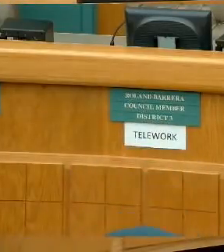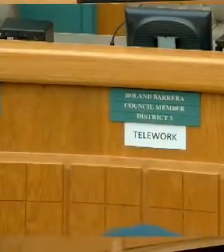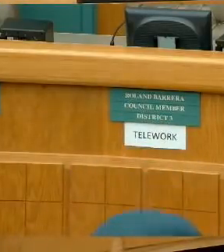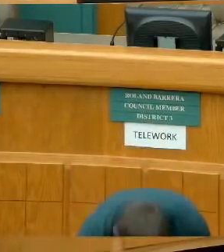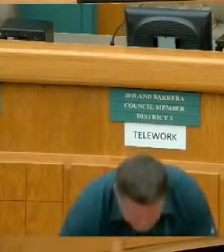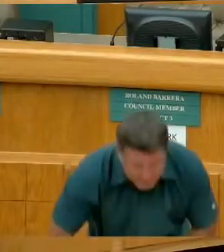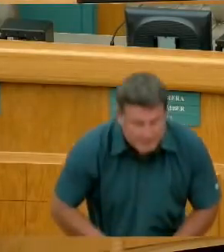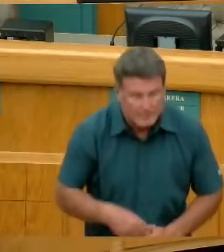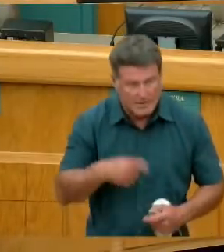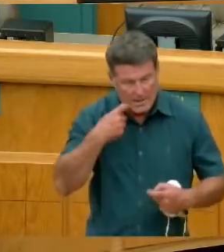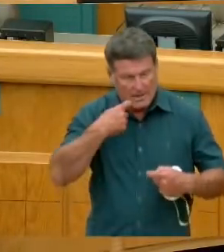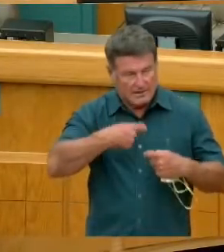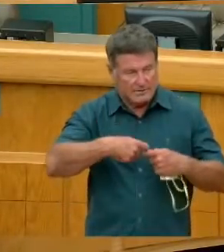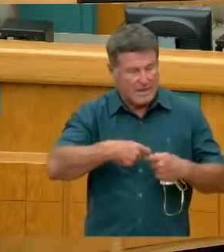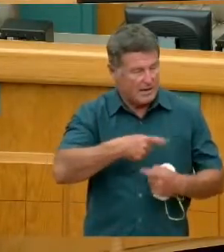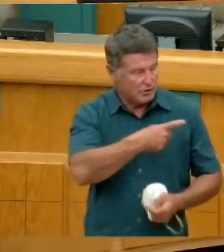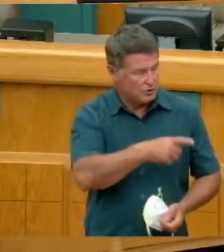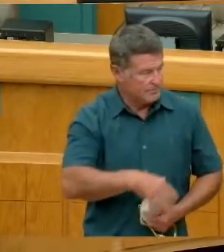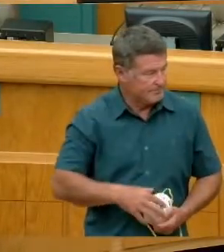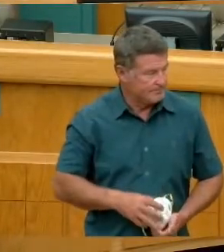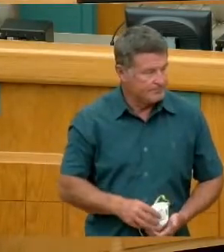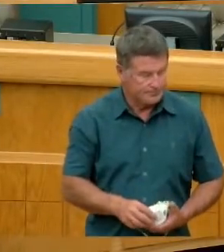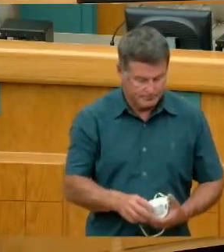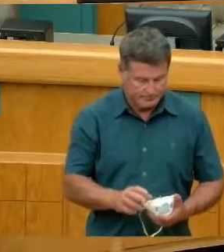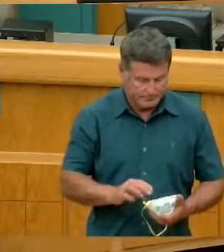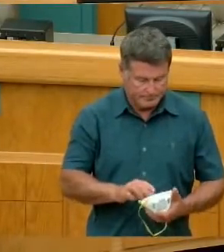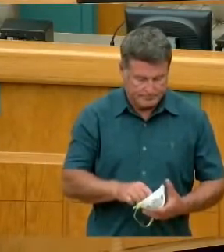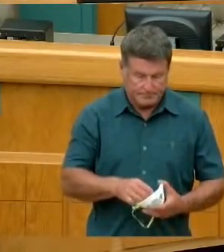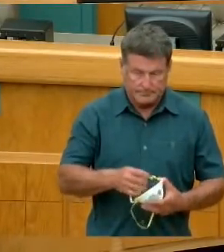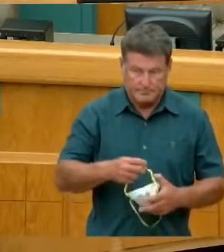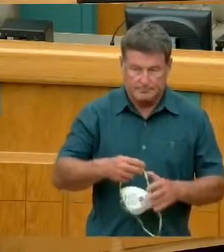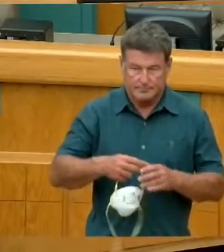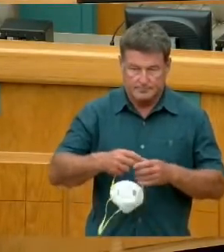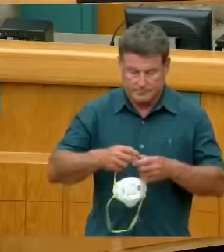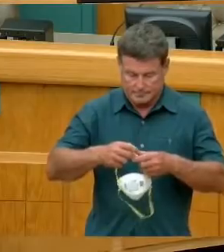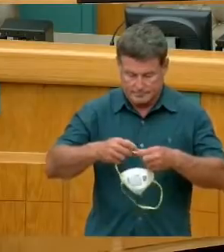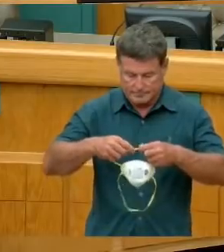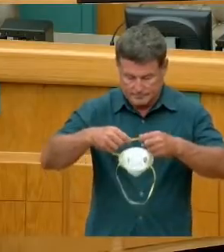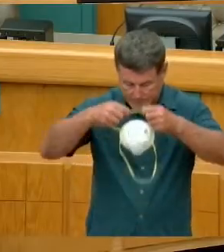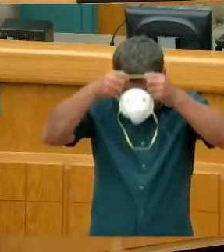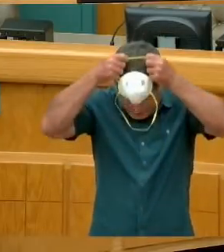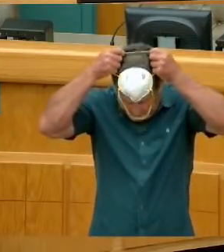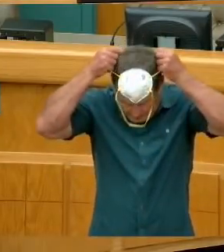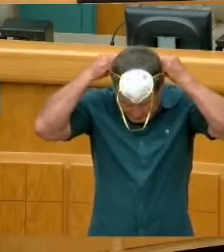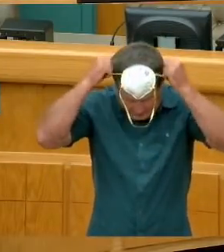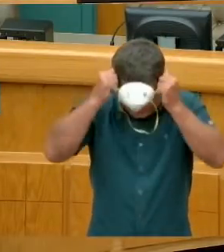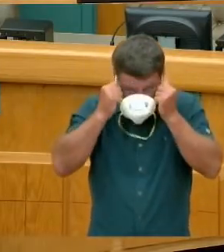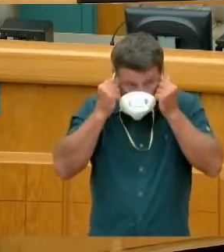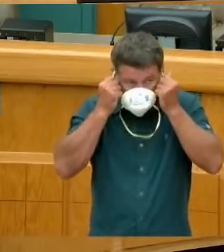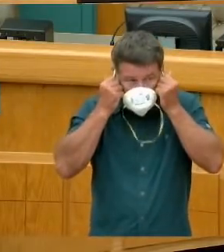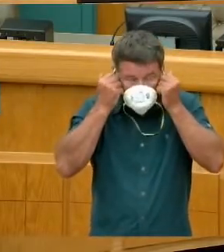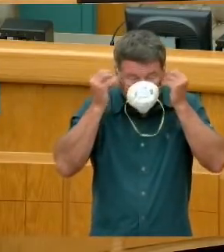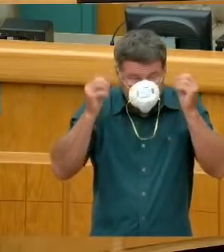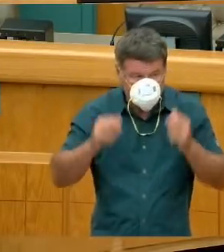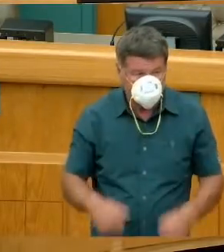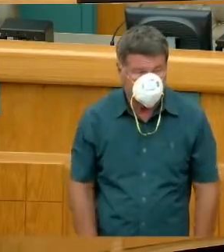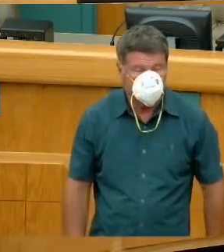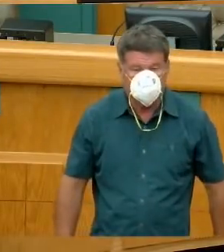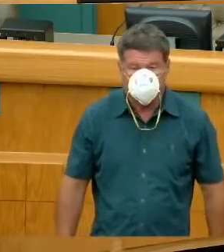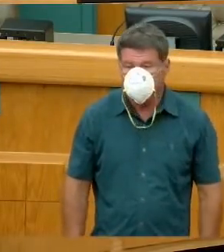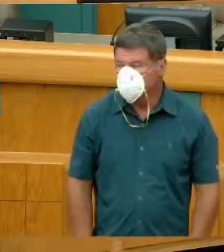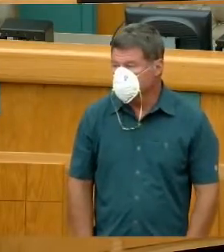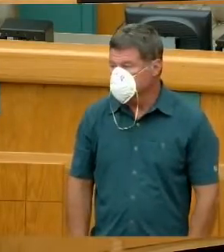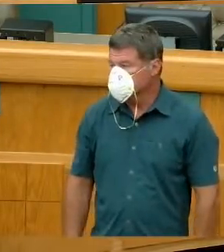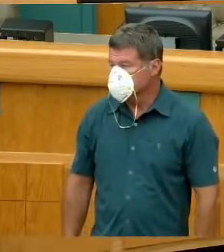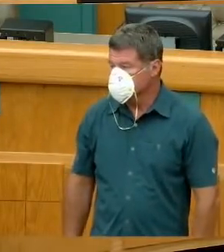En resumen, es muy difícil escuchar el número de cifras del día de hoy. Es muy frustrante, pero existen varias medidas que pueden cambiar la situación. No